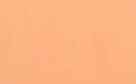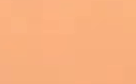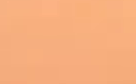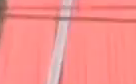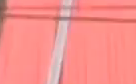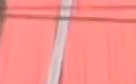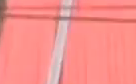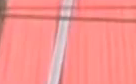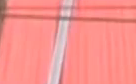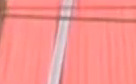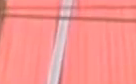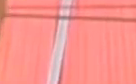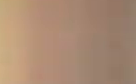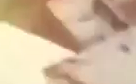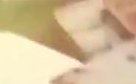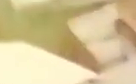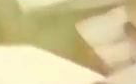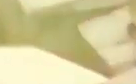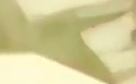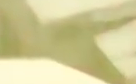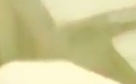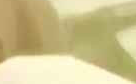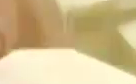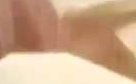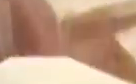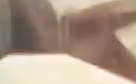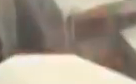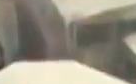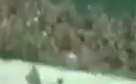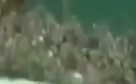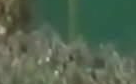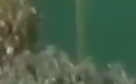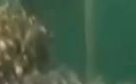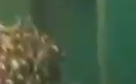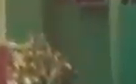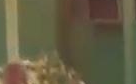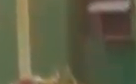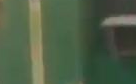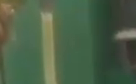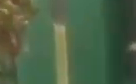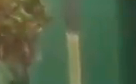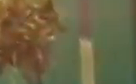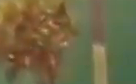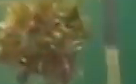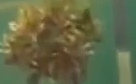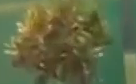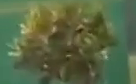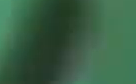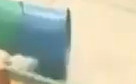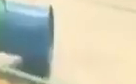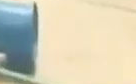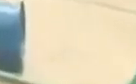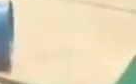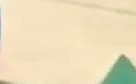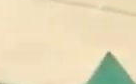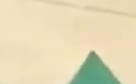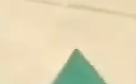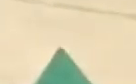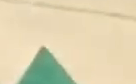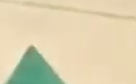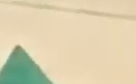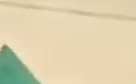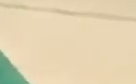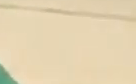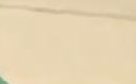llegar hasta las más lejanas inmensidades. No solo se trata de construcción de viviendas, sino